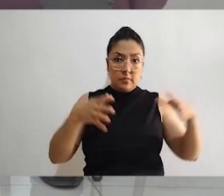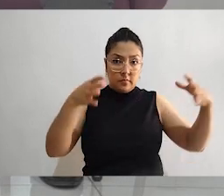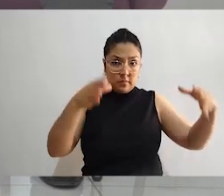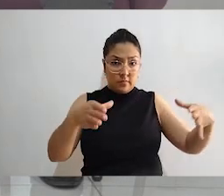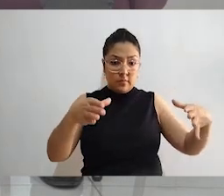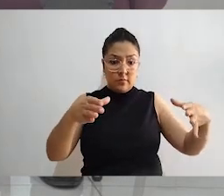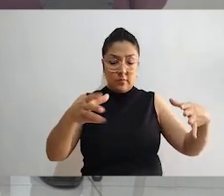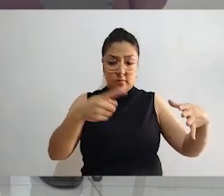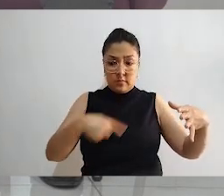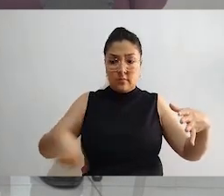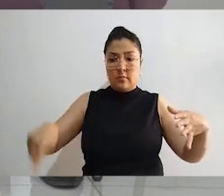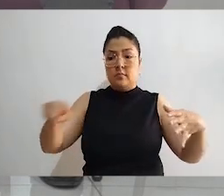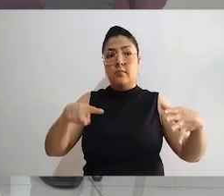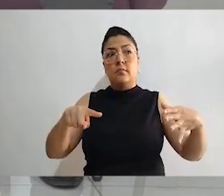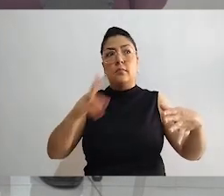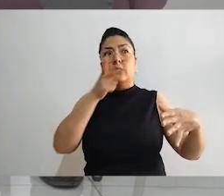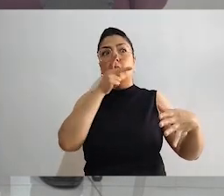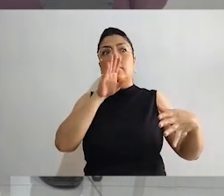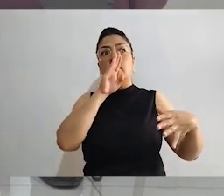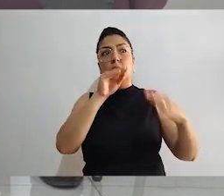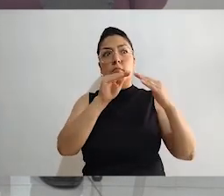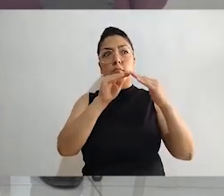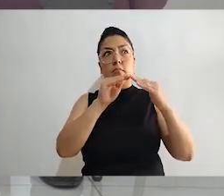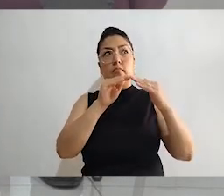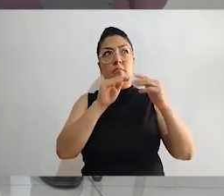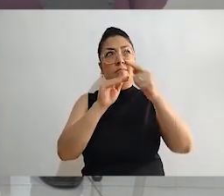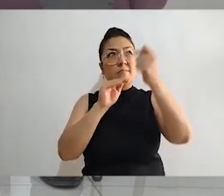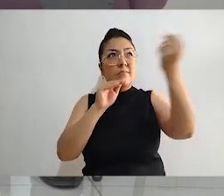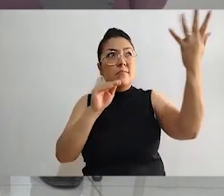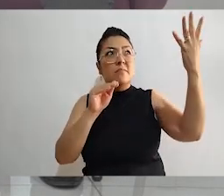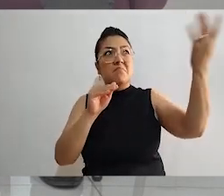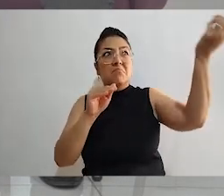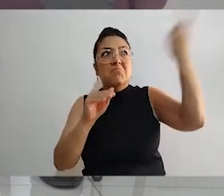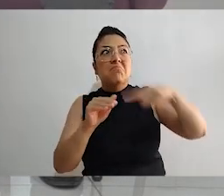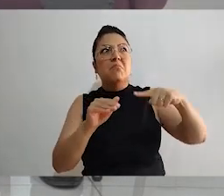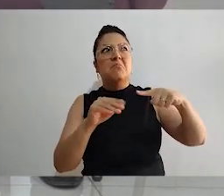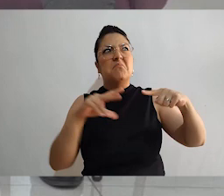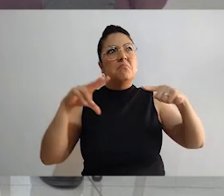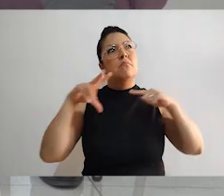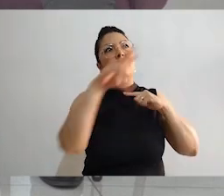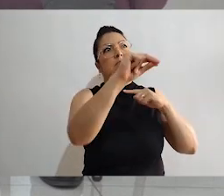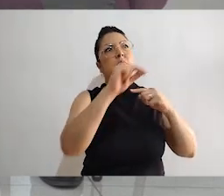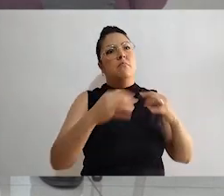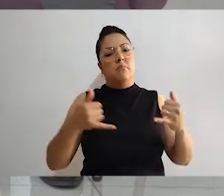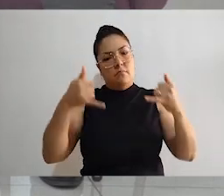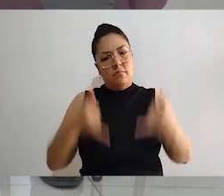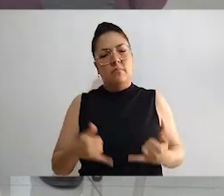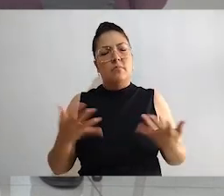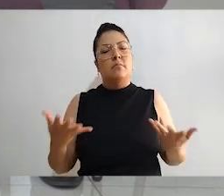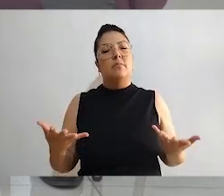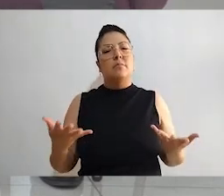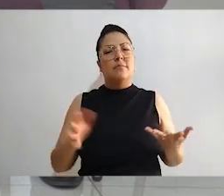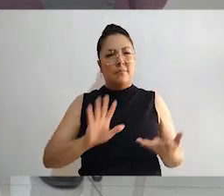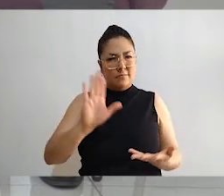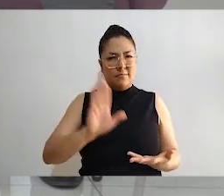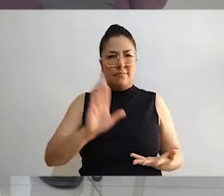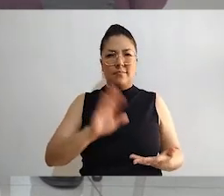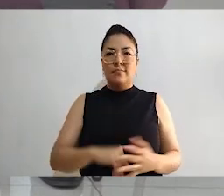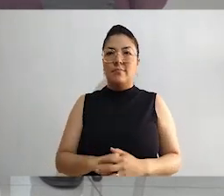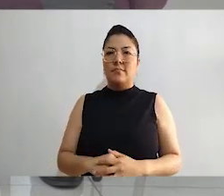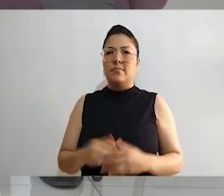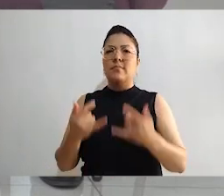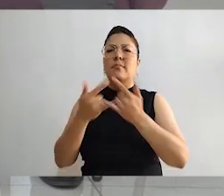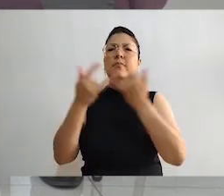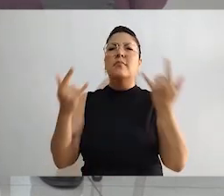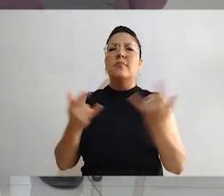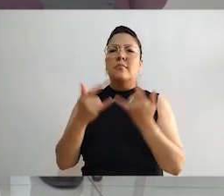generación de sus padres y siempre vemos esto como cierta rebeldía. ¿Cuáles son las experiencias históricas de participación de las